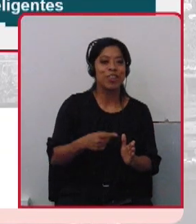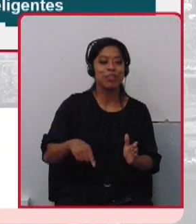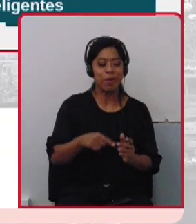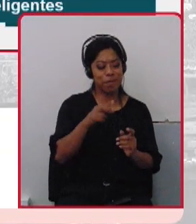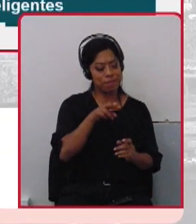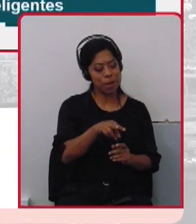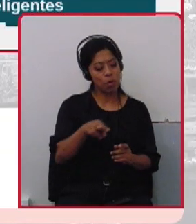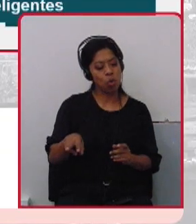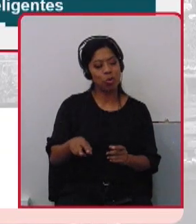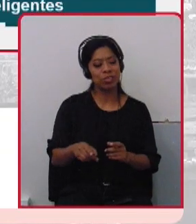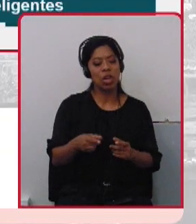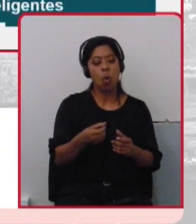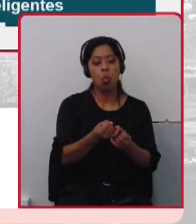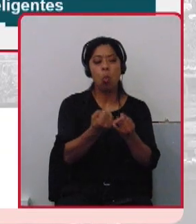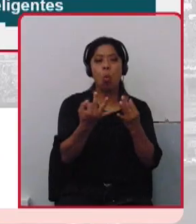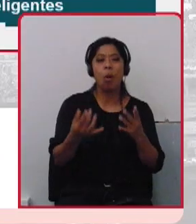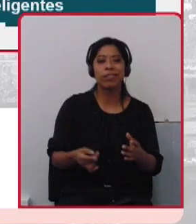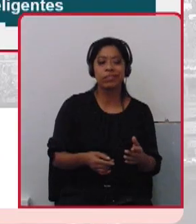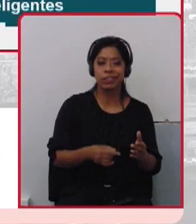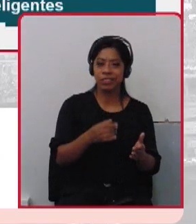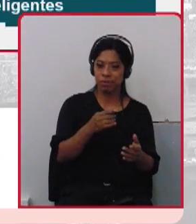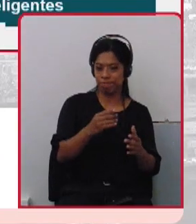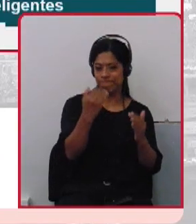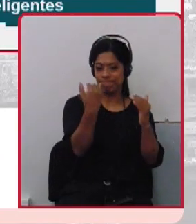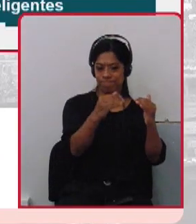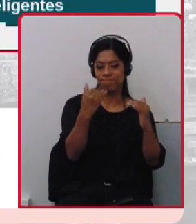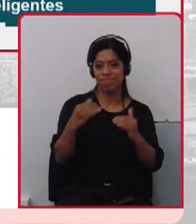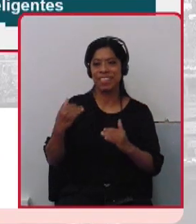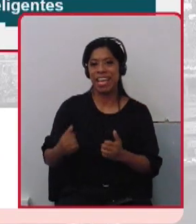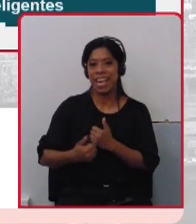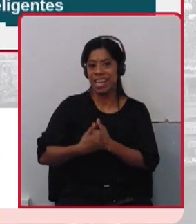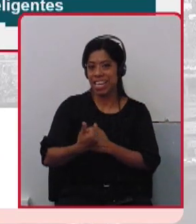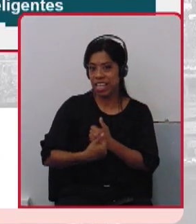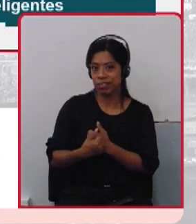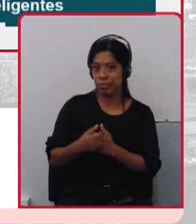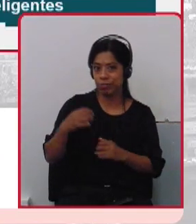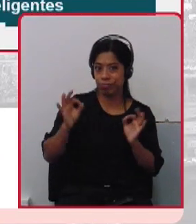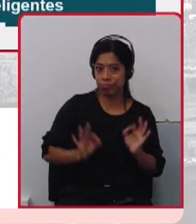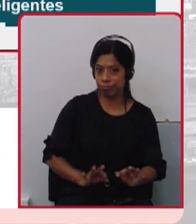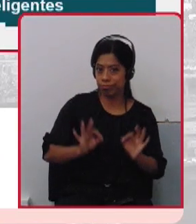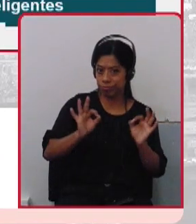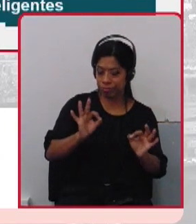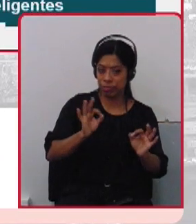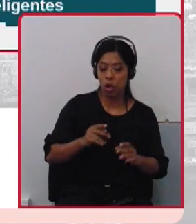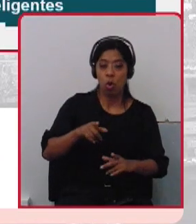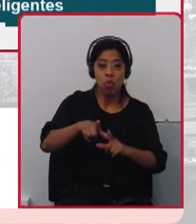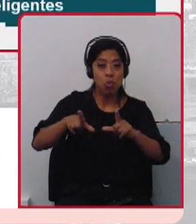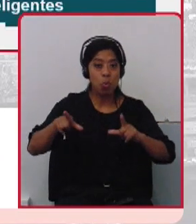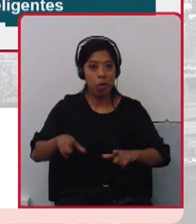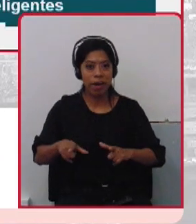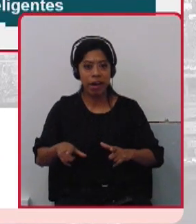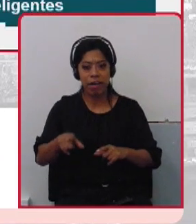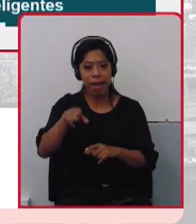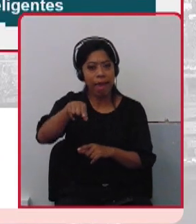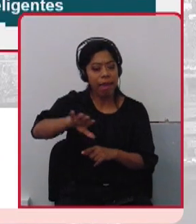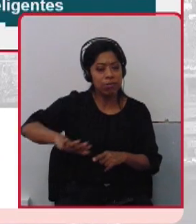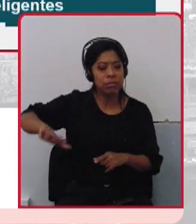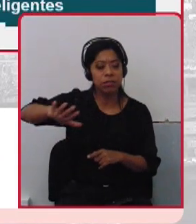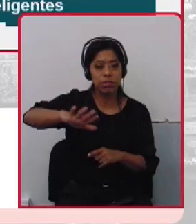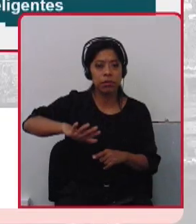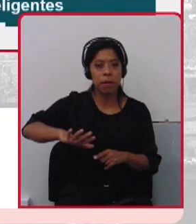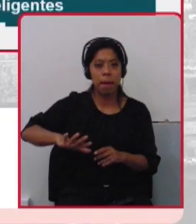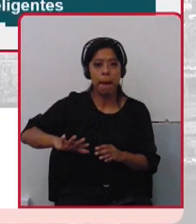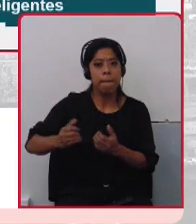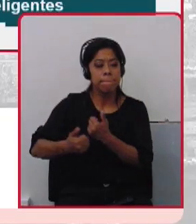determinar cuántos actos de condición de hay, cuántos riesgos críticos se han liberado, qué zona es la más propensa, vamos a decir,